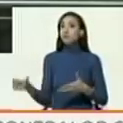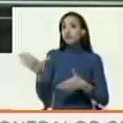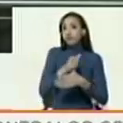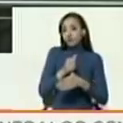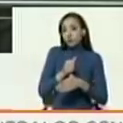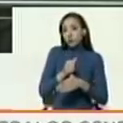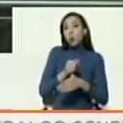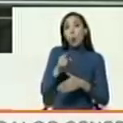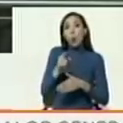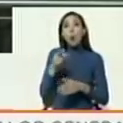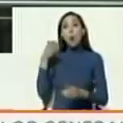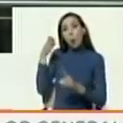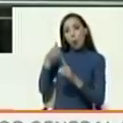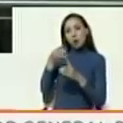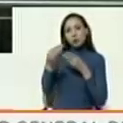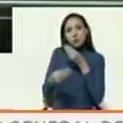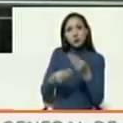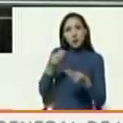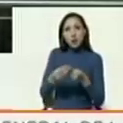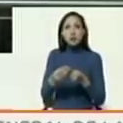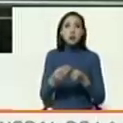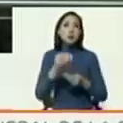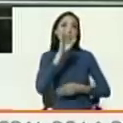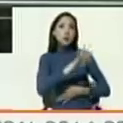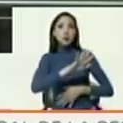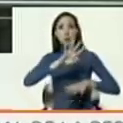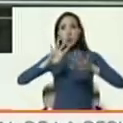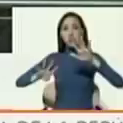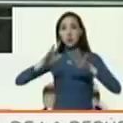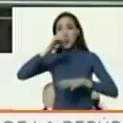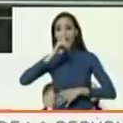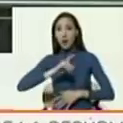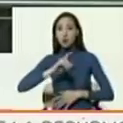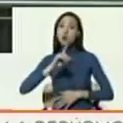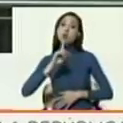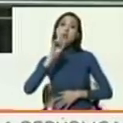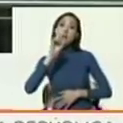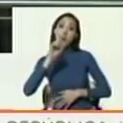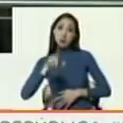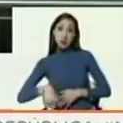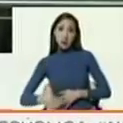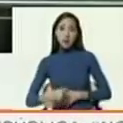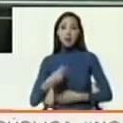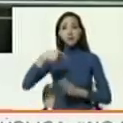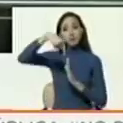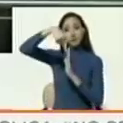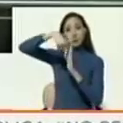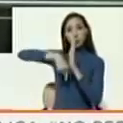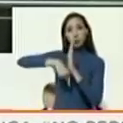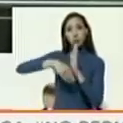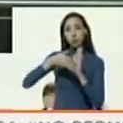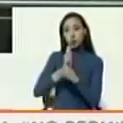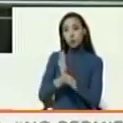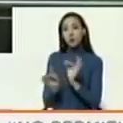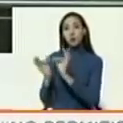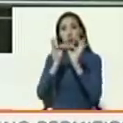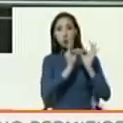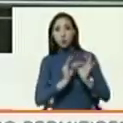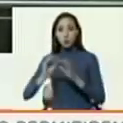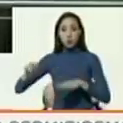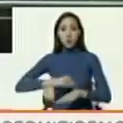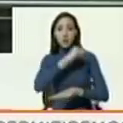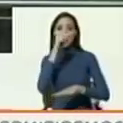objetivos políticos que se trazó hace 59 años, sino que al contrario ha profundizado la unión nacional y el